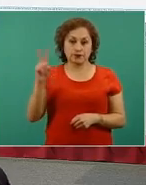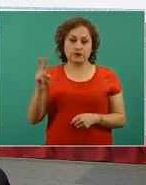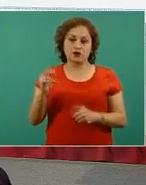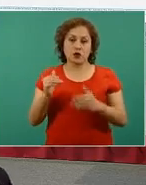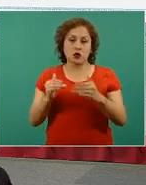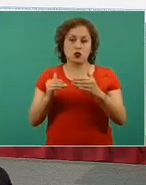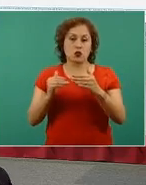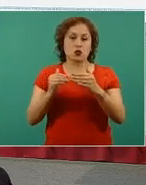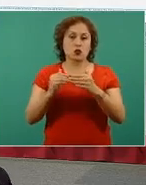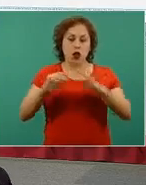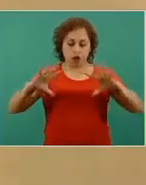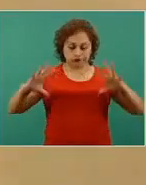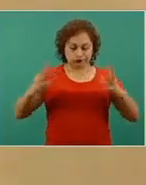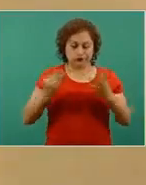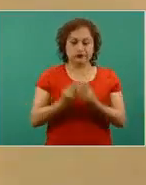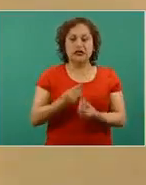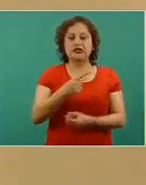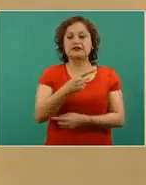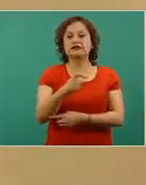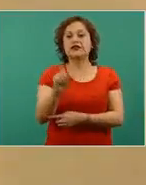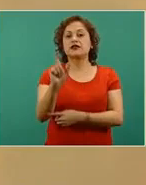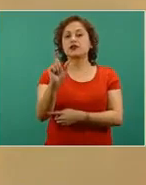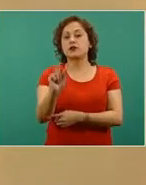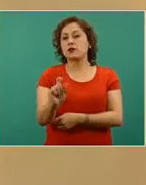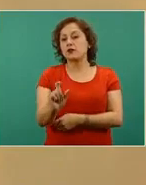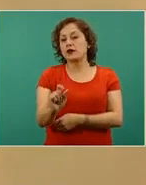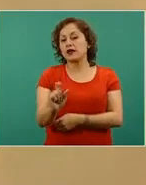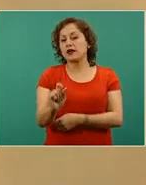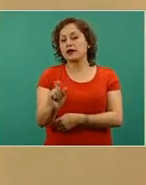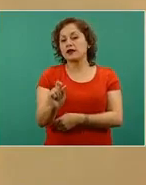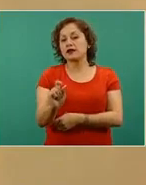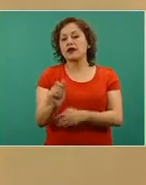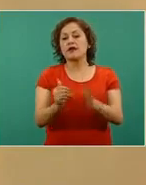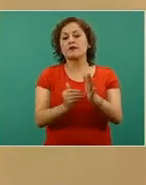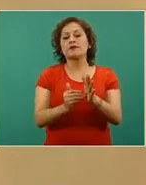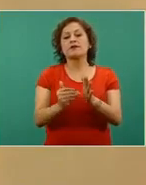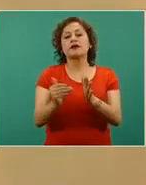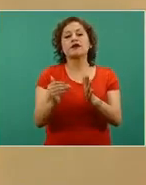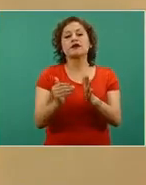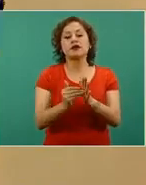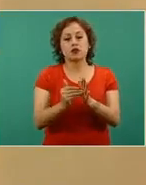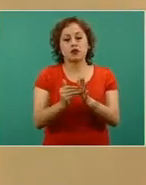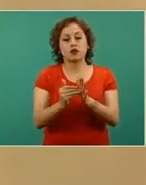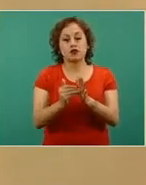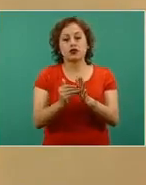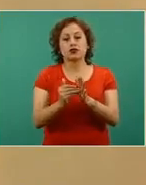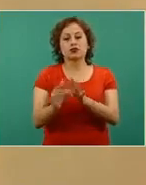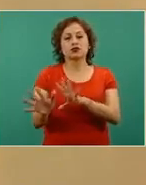millones de casos a nivel mundial, ya 120 millones